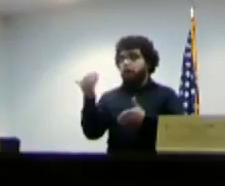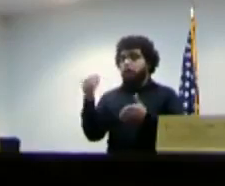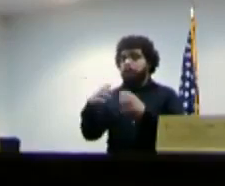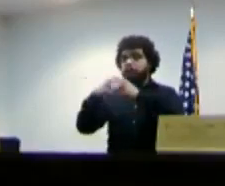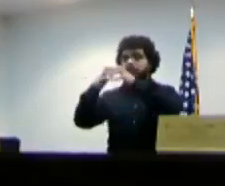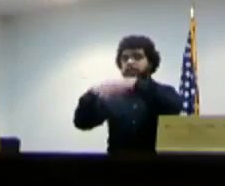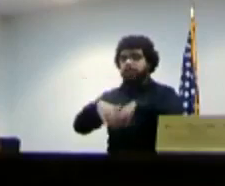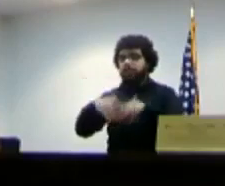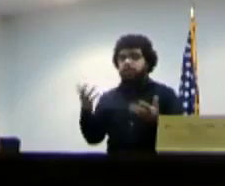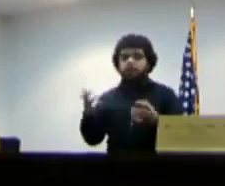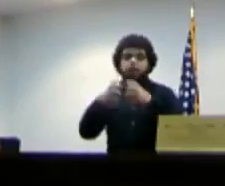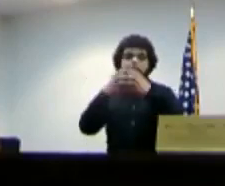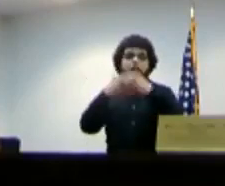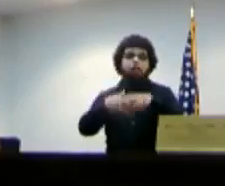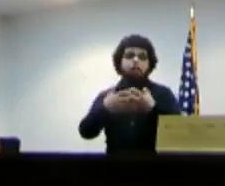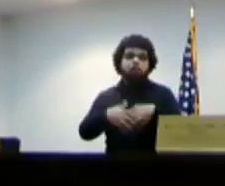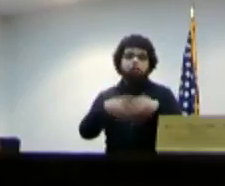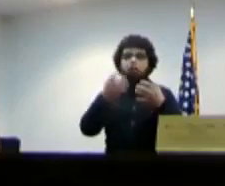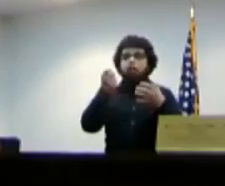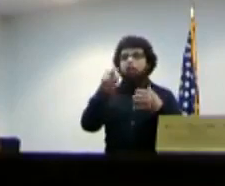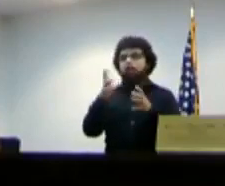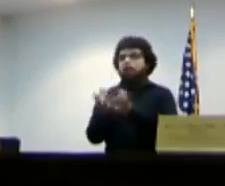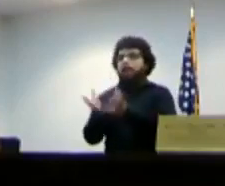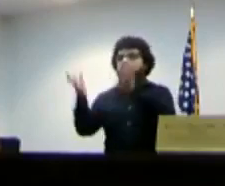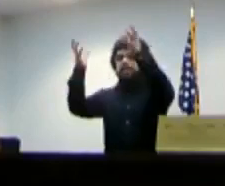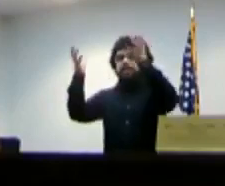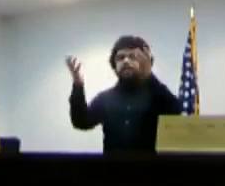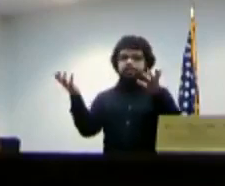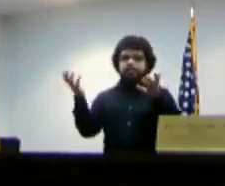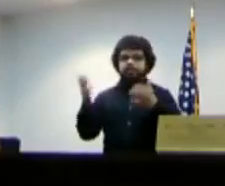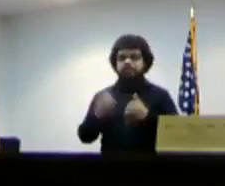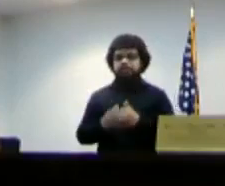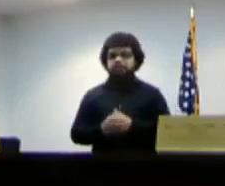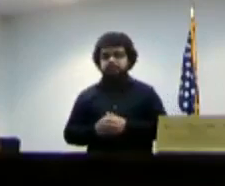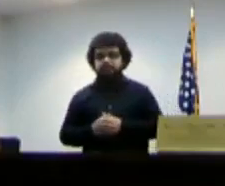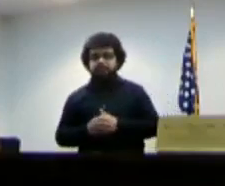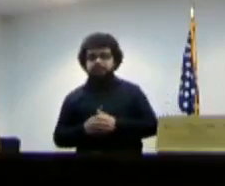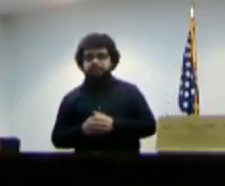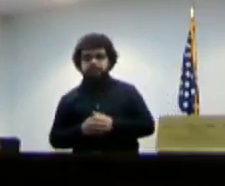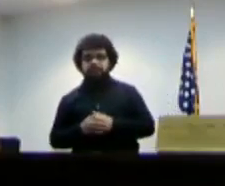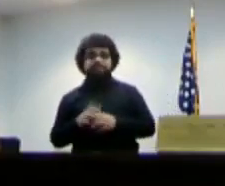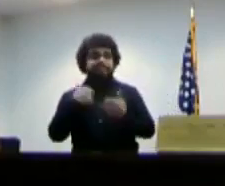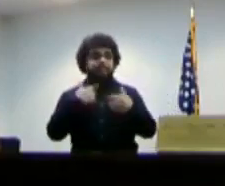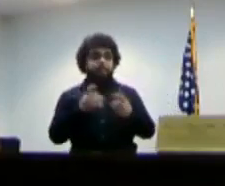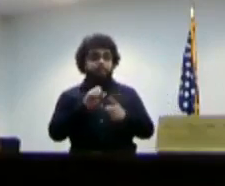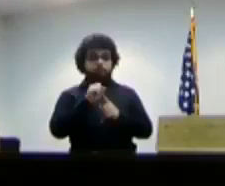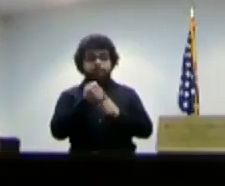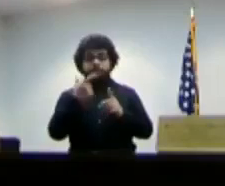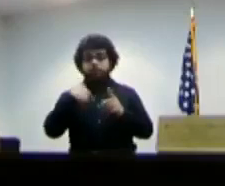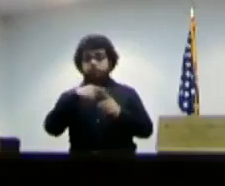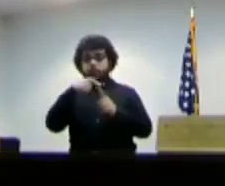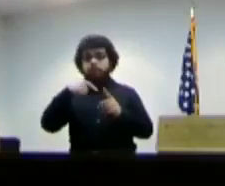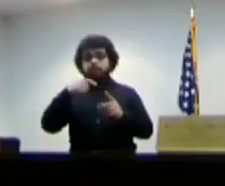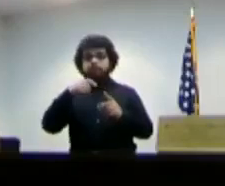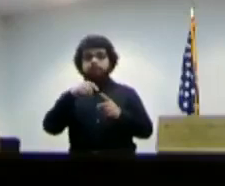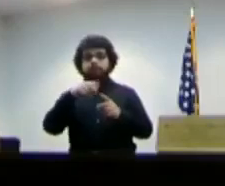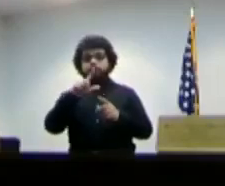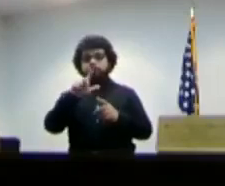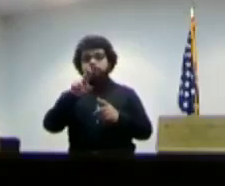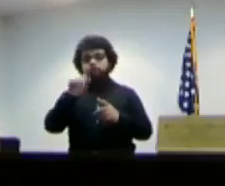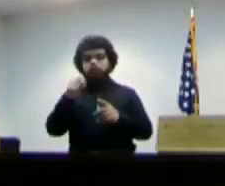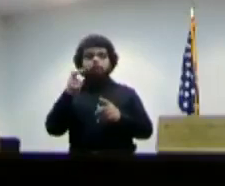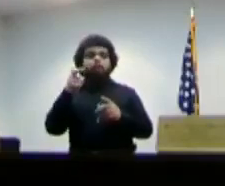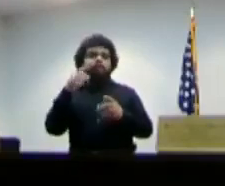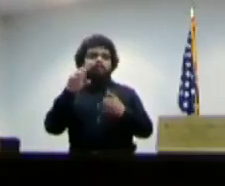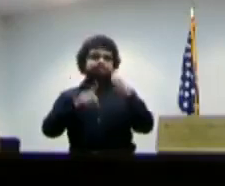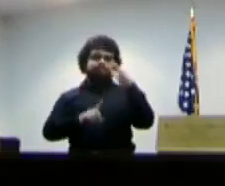rompimiento de motores? Bueno, tenemos un evento, ¿verdad? Cuando comenzó el Luma inicialmente, tuvimos un evento grande, que es el del fuego